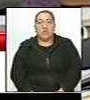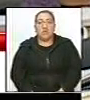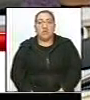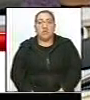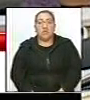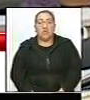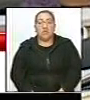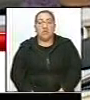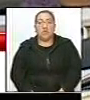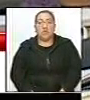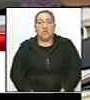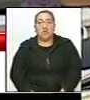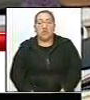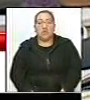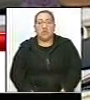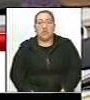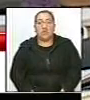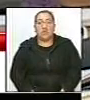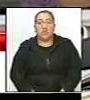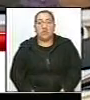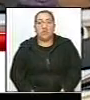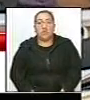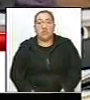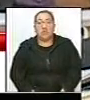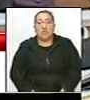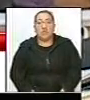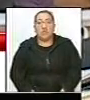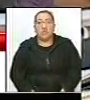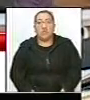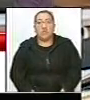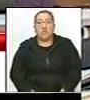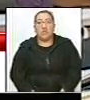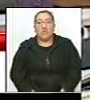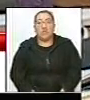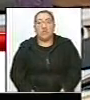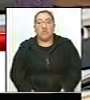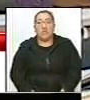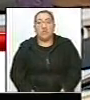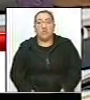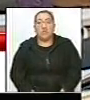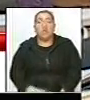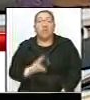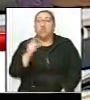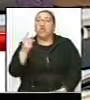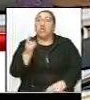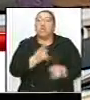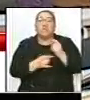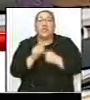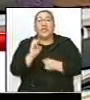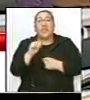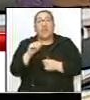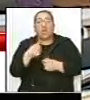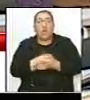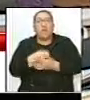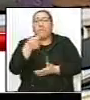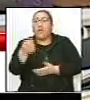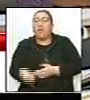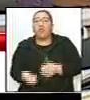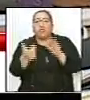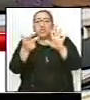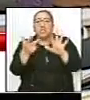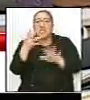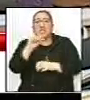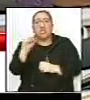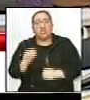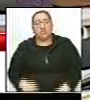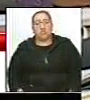tradicional nacional, no hablo de la transformación inclusive, sino al consumidor nacional, ocurre que ENACO le ha venido pagando 85